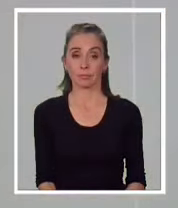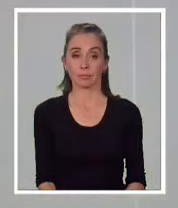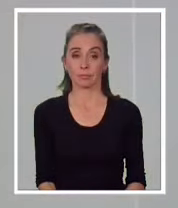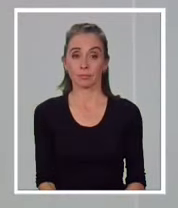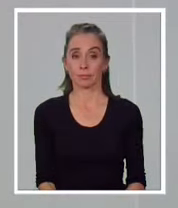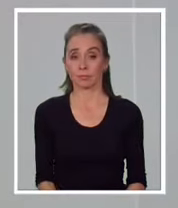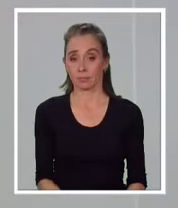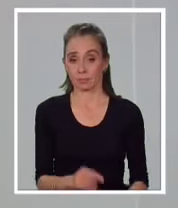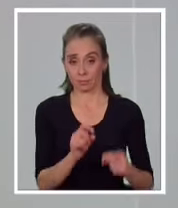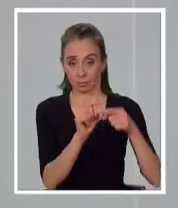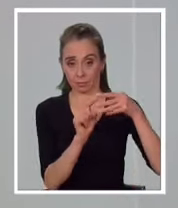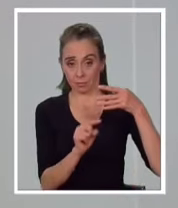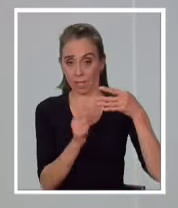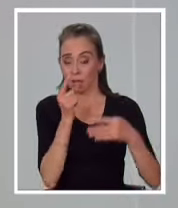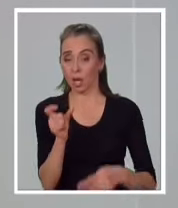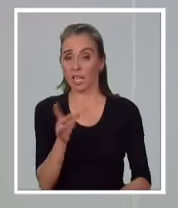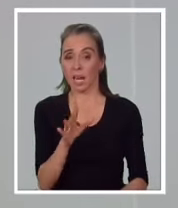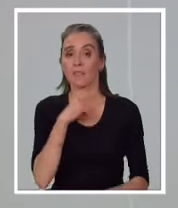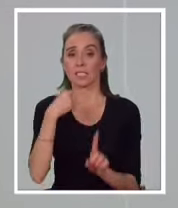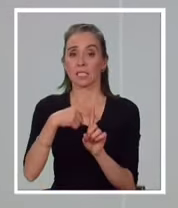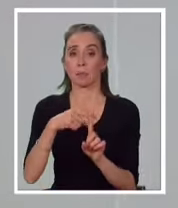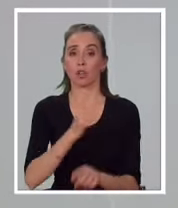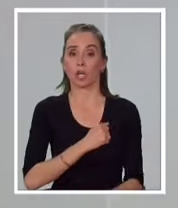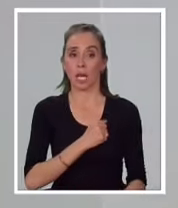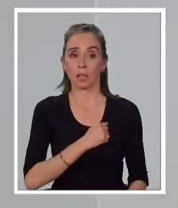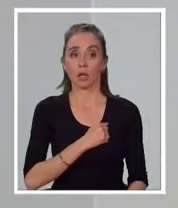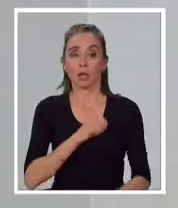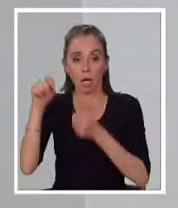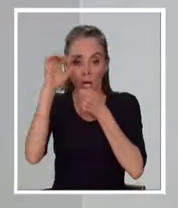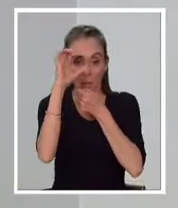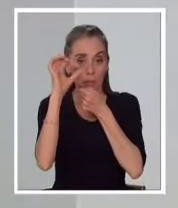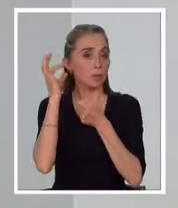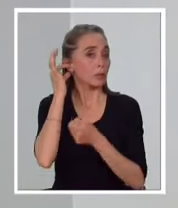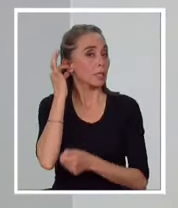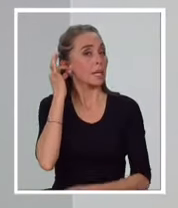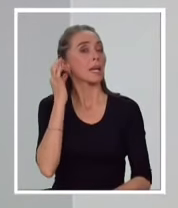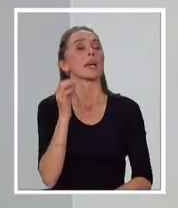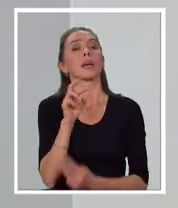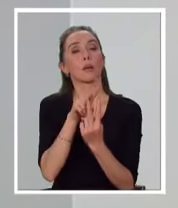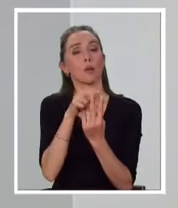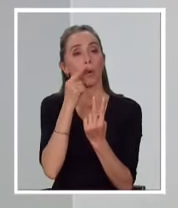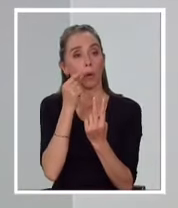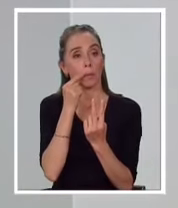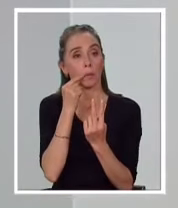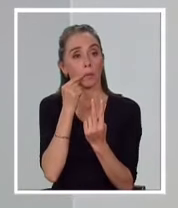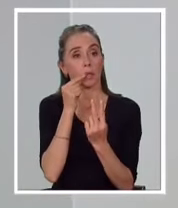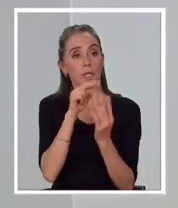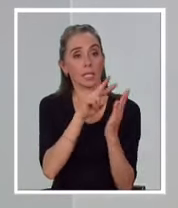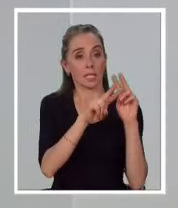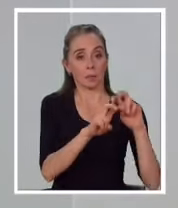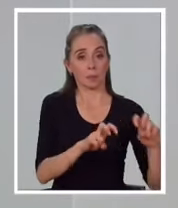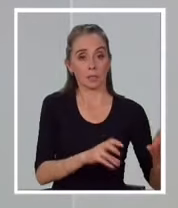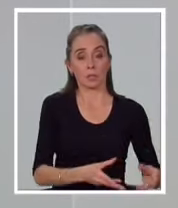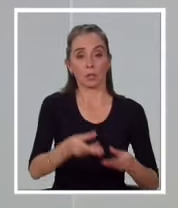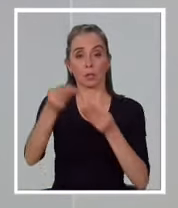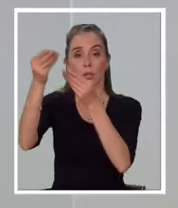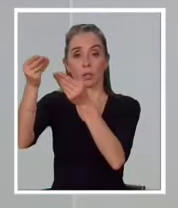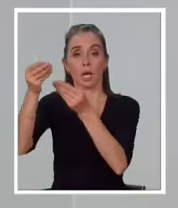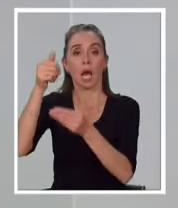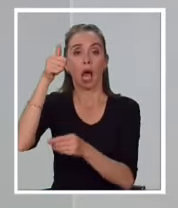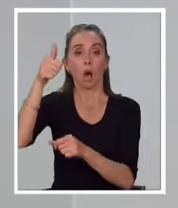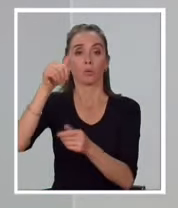Bueno, son graves las denuncias naturalmente que hay en contra del cementerio católico y por eso es que nuestro equipo liderado por Verónica Lavarría y Claudio Arévalo han puesto parte de esta investigación en conocimiento de la